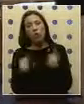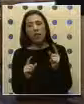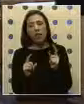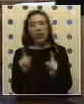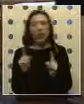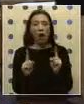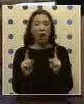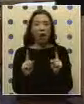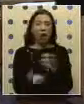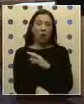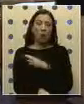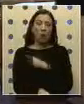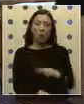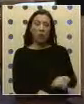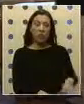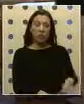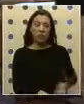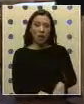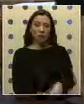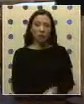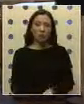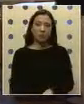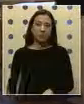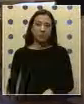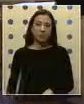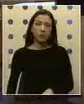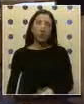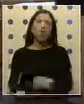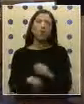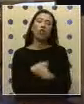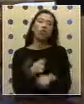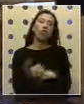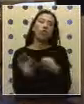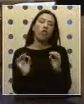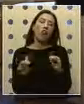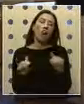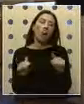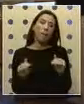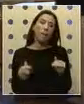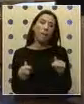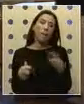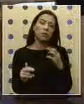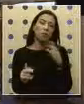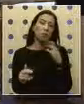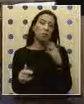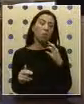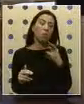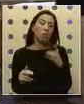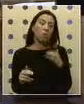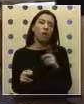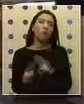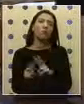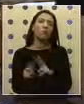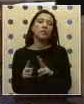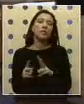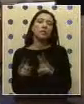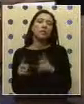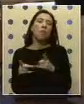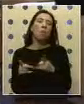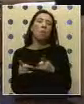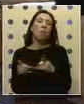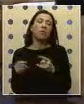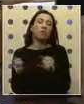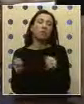algunos diputados. Que todos los años lo mismo, que por qué no se instituye un